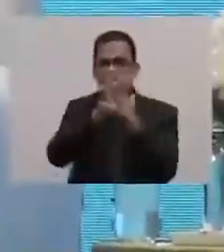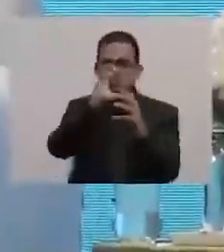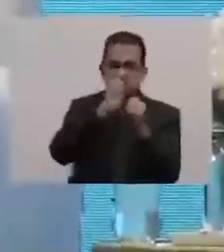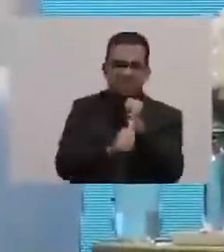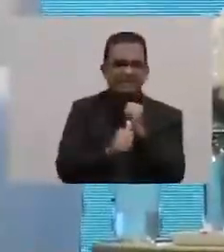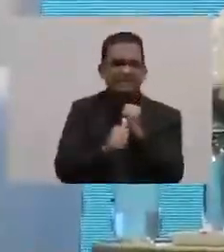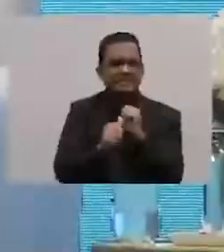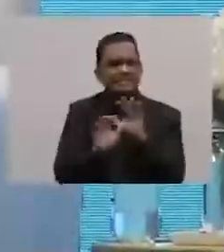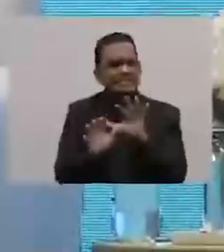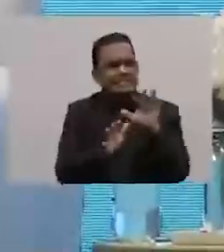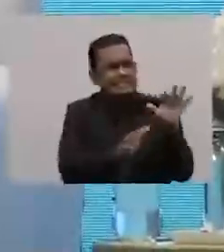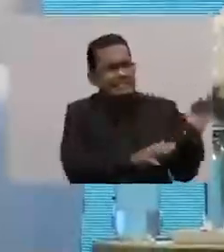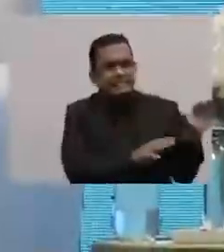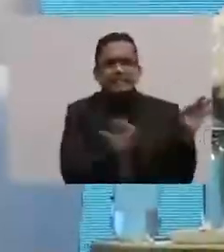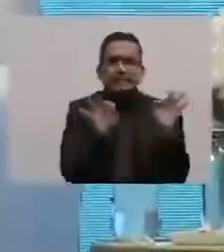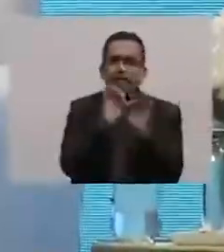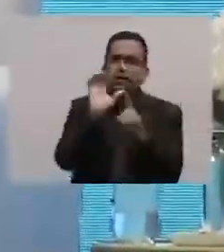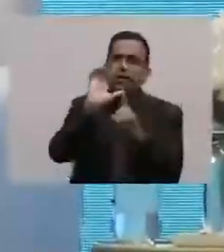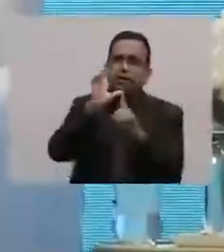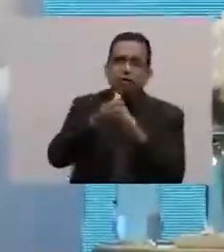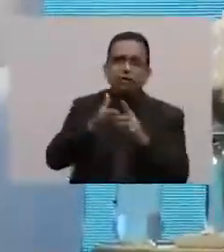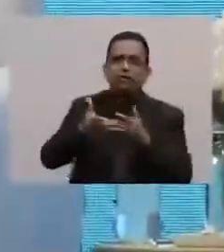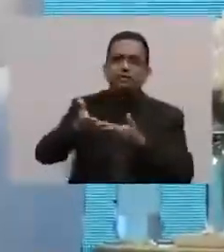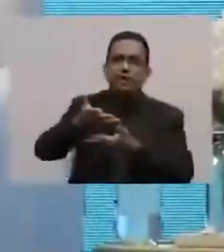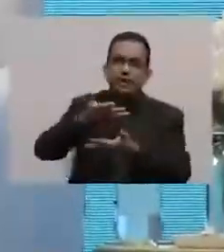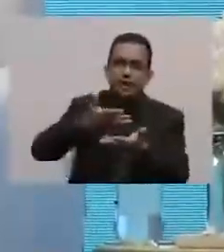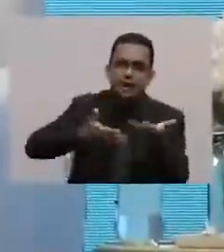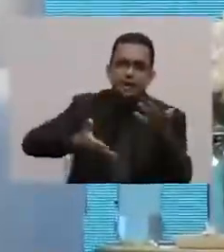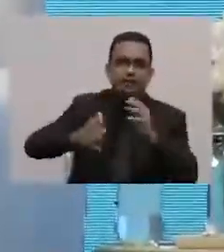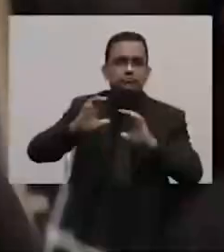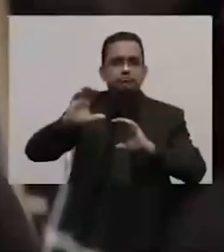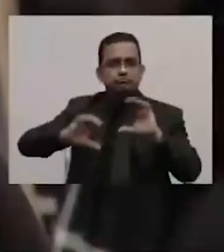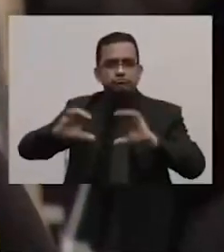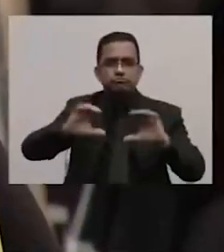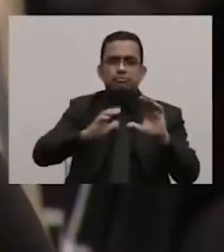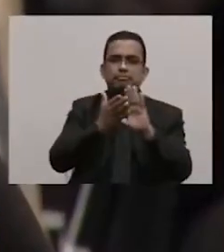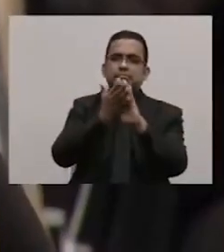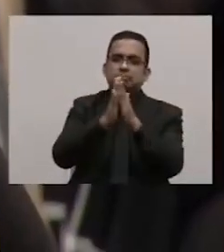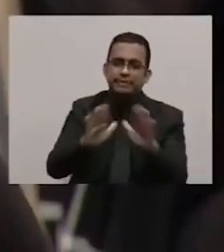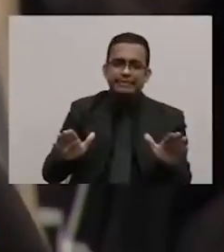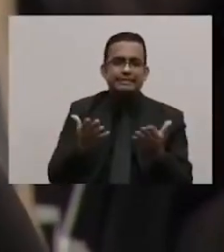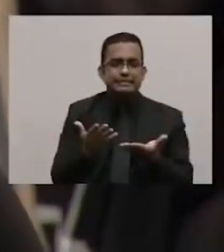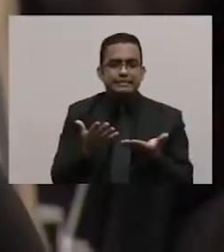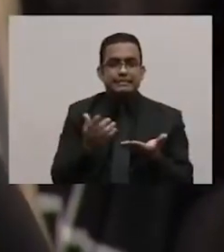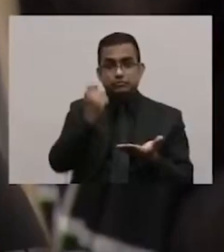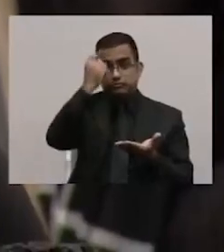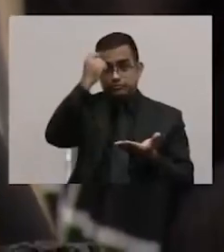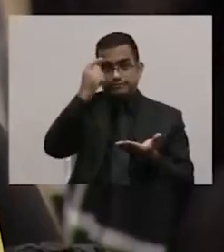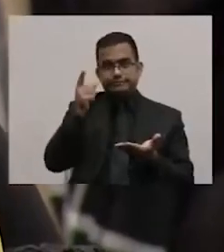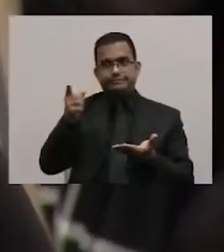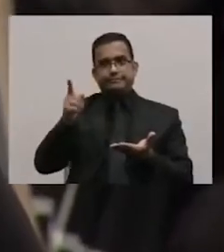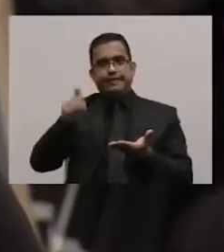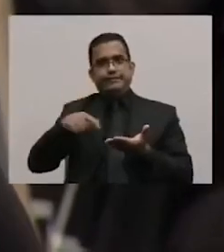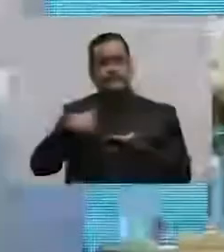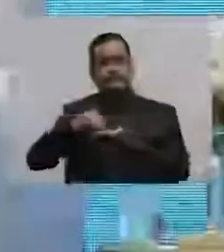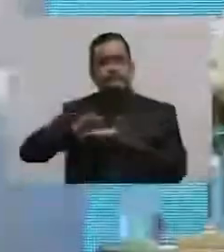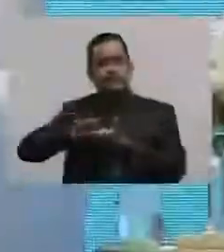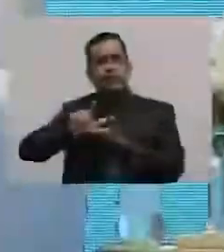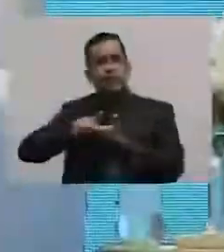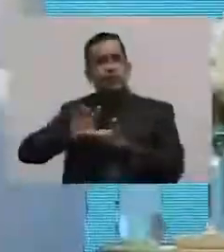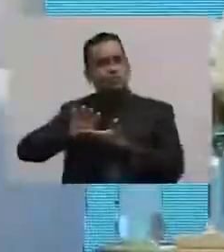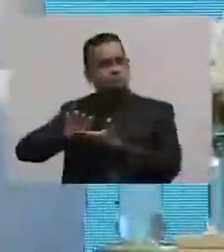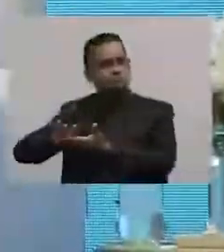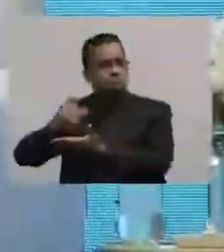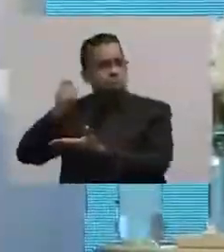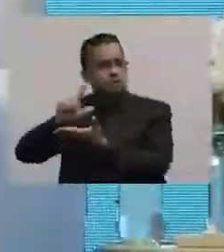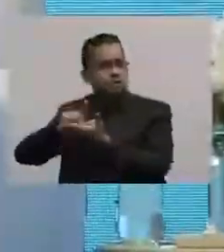es que tenemos que generar una cultura. Obviamente la Junta lo está proponiendo como una ley, como una norma obligatoria, pero más allá de